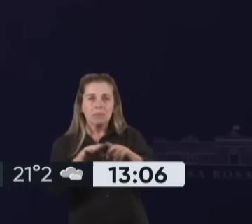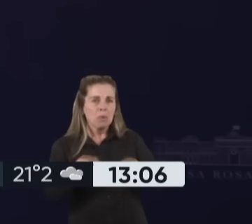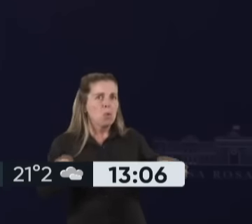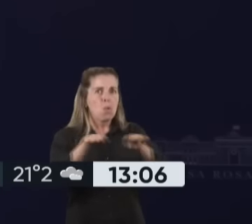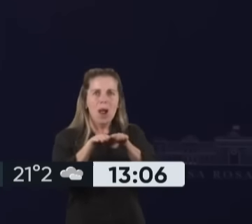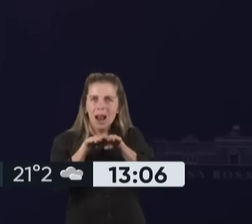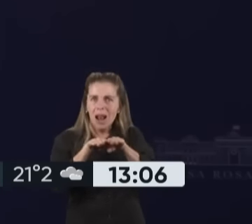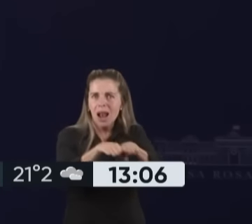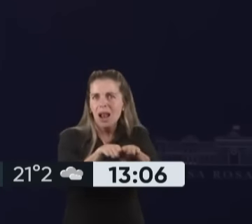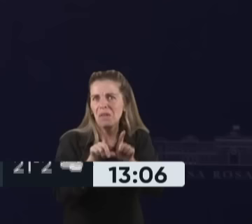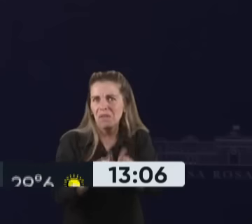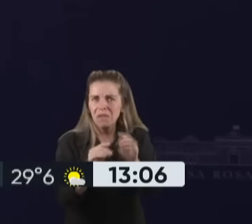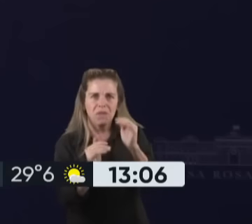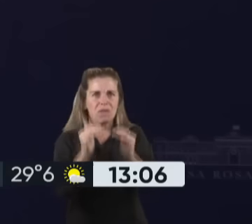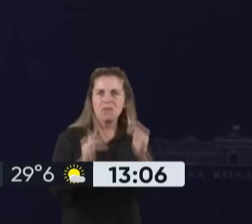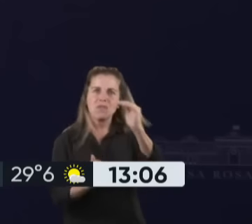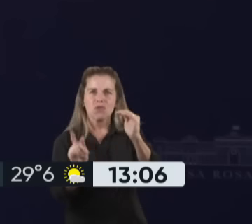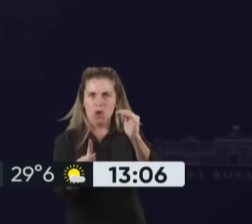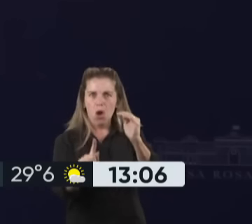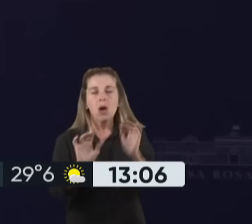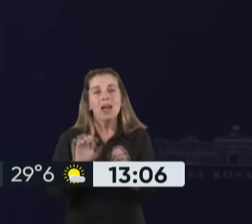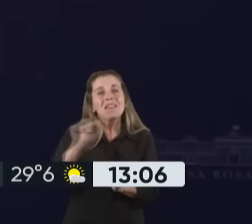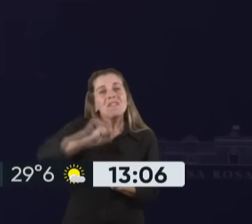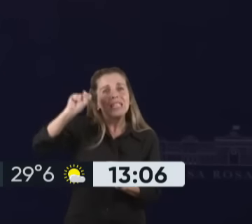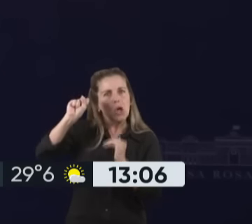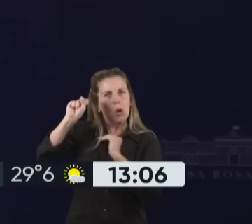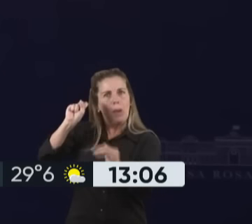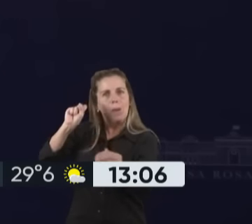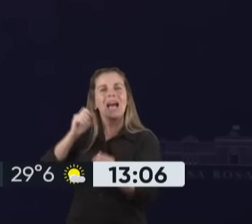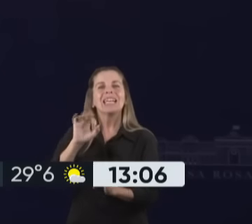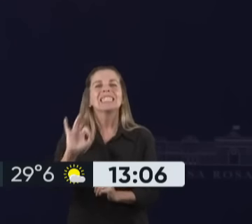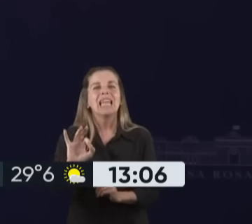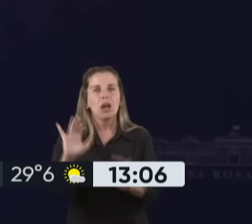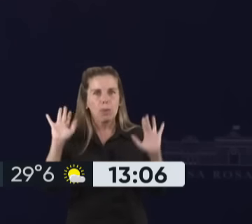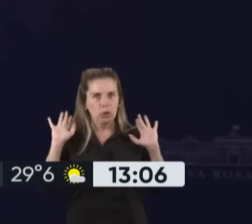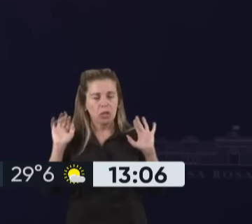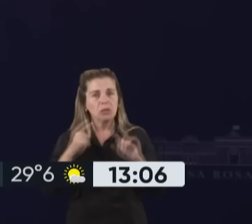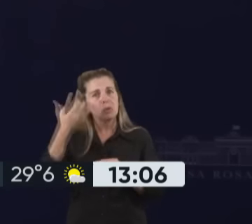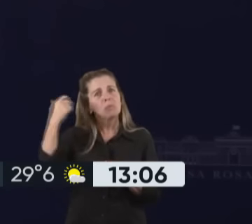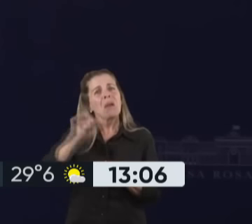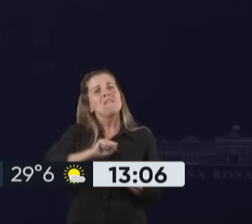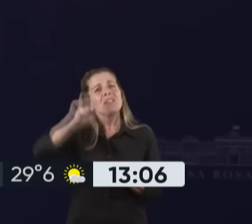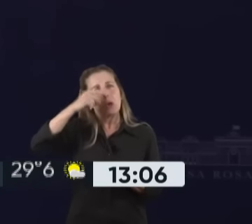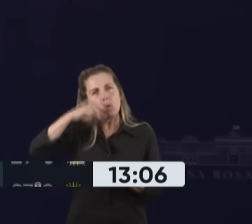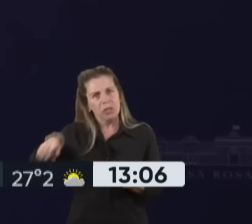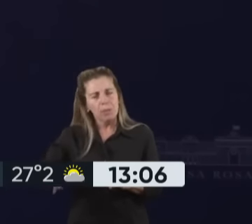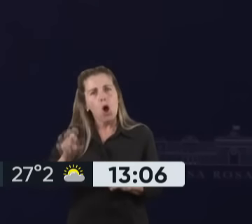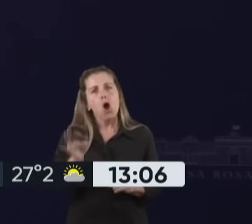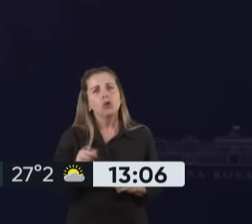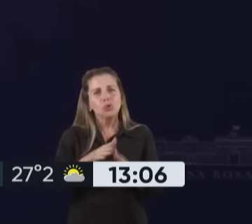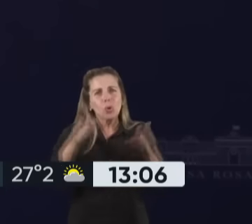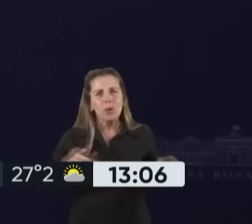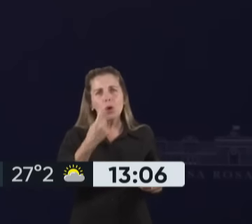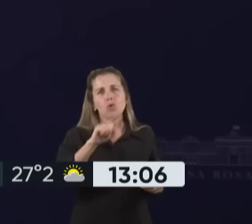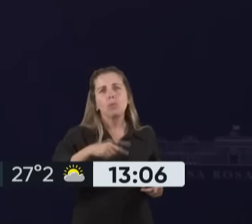su camino hacia la baja. La inflación mayorista, que mide el precio que establece el productor, fue de 1,1% en octubre,